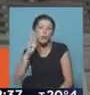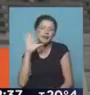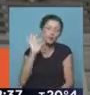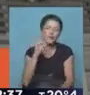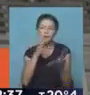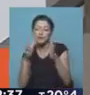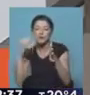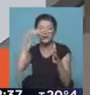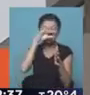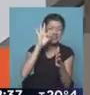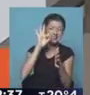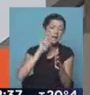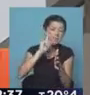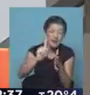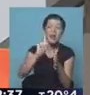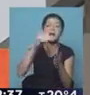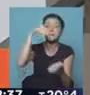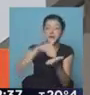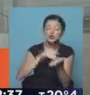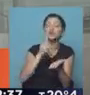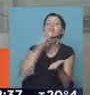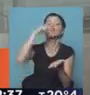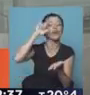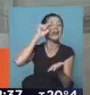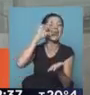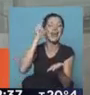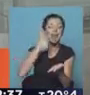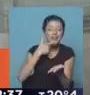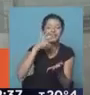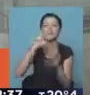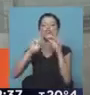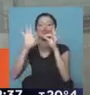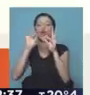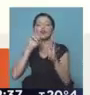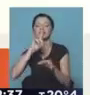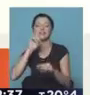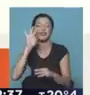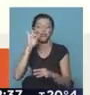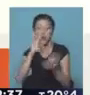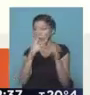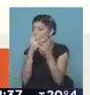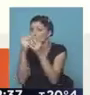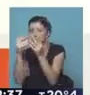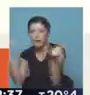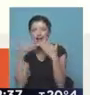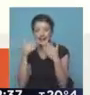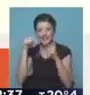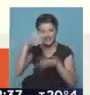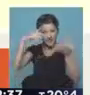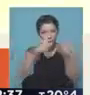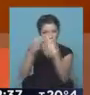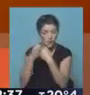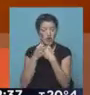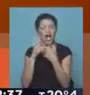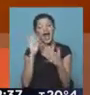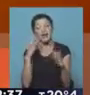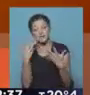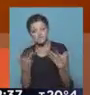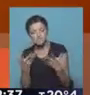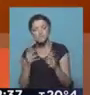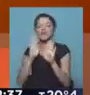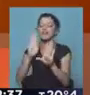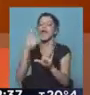de 70.000 millones de toneladas de dióxido de carbono de la atmósfera. Una meta ambiciosa y necesaria, ya que según el Banco Mundial,